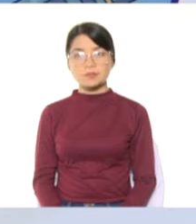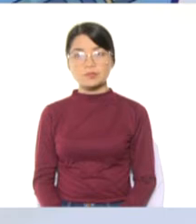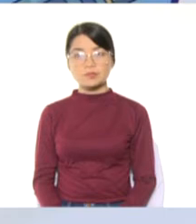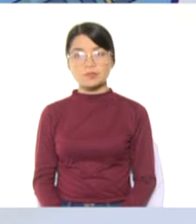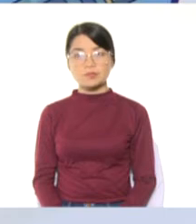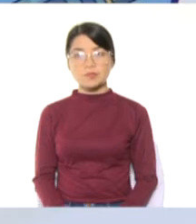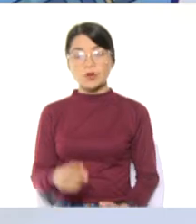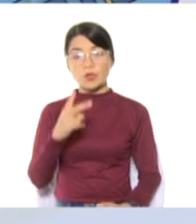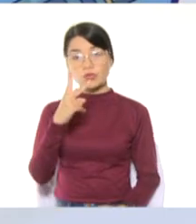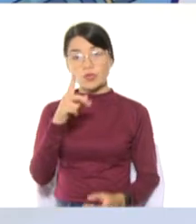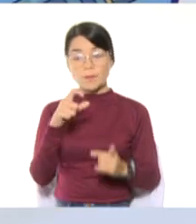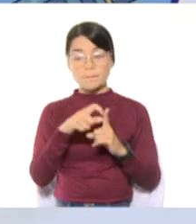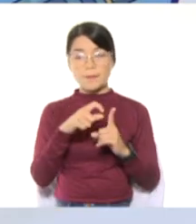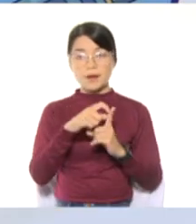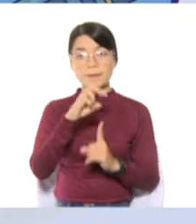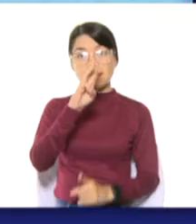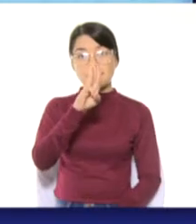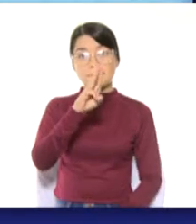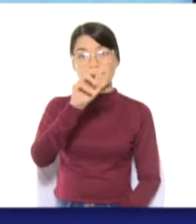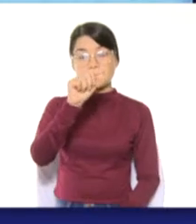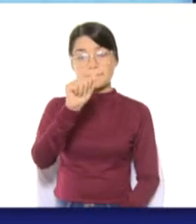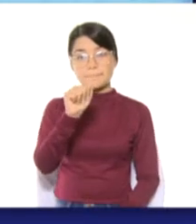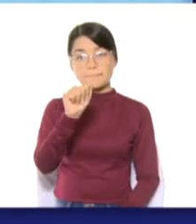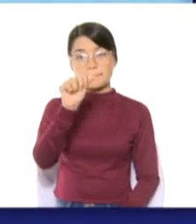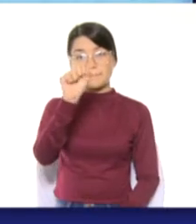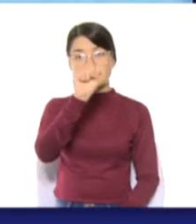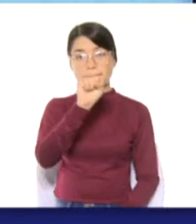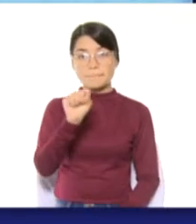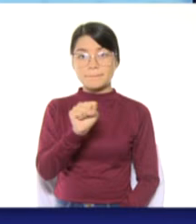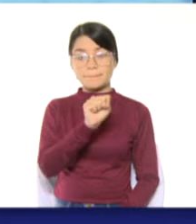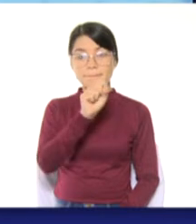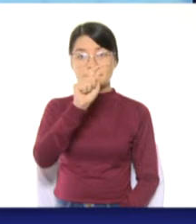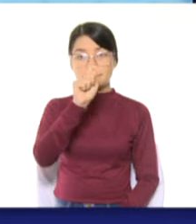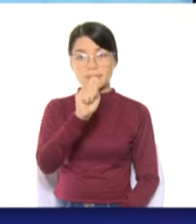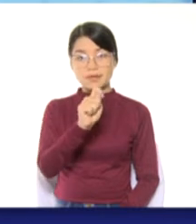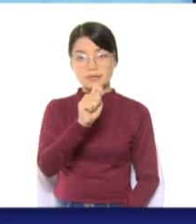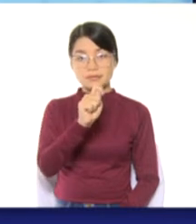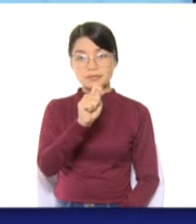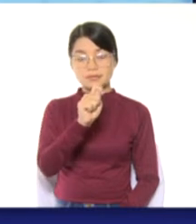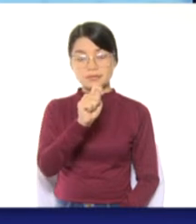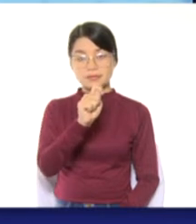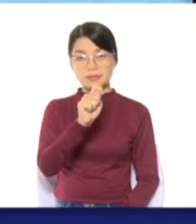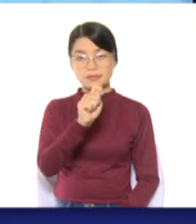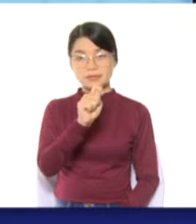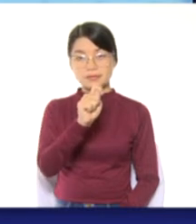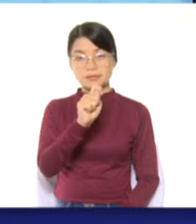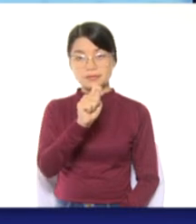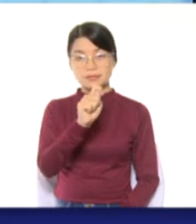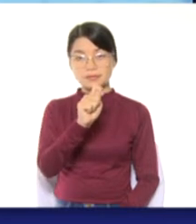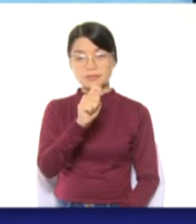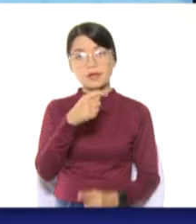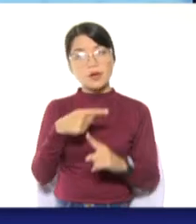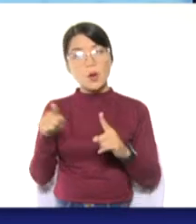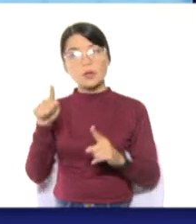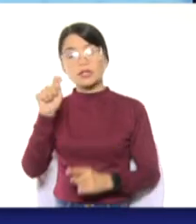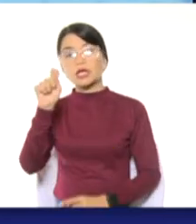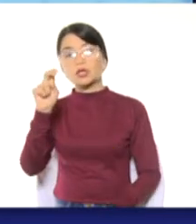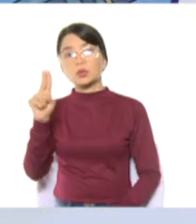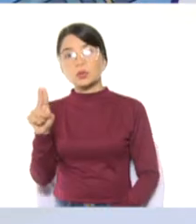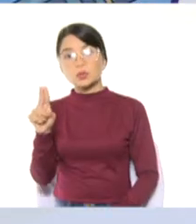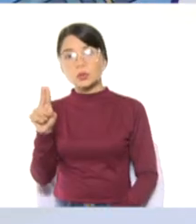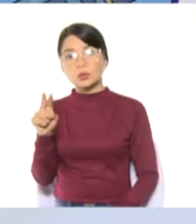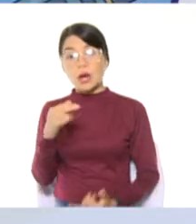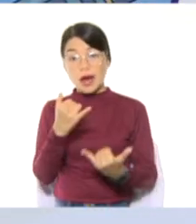to, ¿ok? Ahorita solamente estamos hablando de la primera mitad, que es la parte de past, que va desde las 0 hasta los 30 minutos, y que tenemos